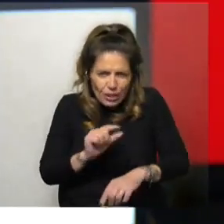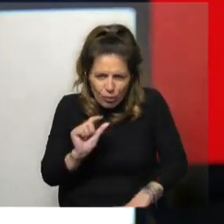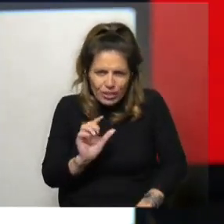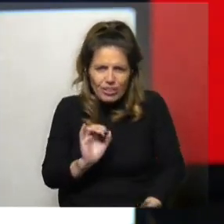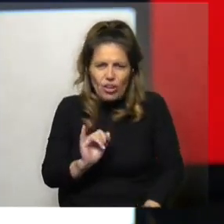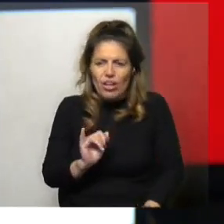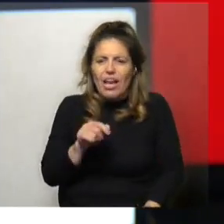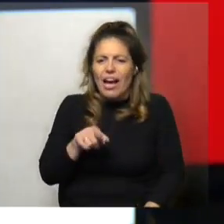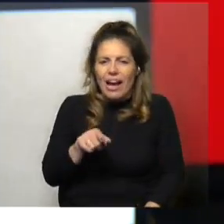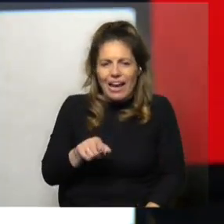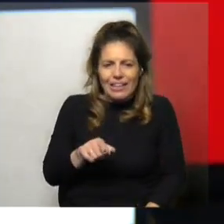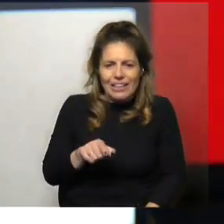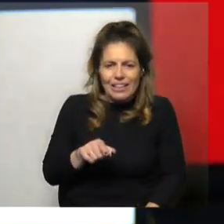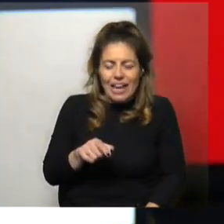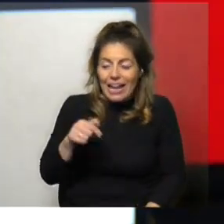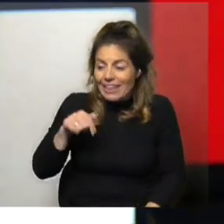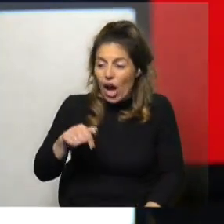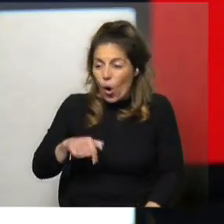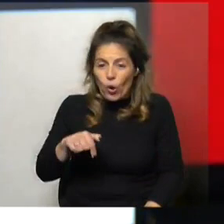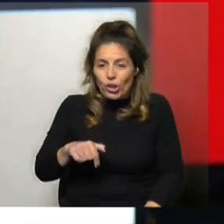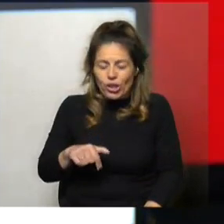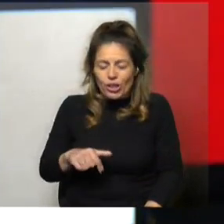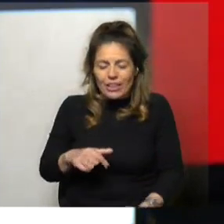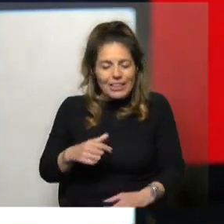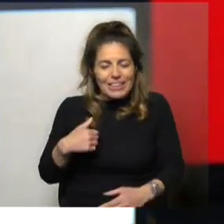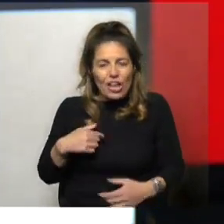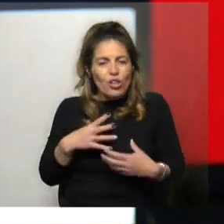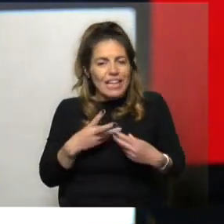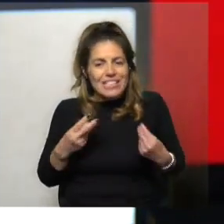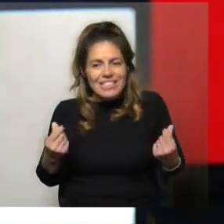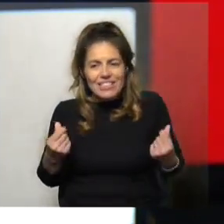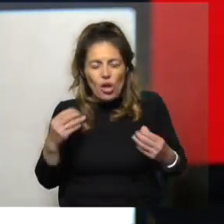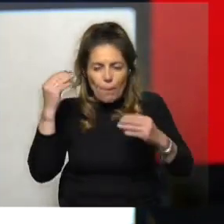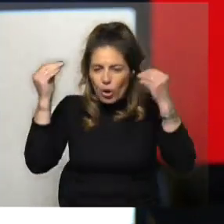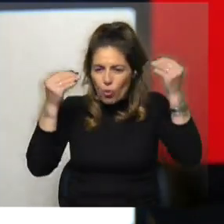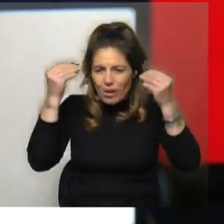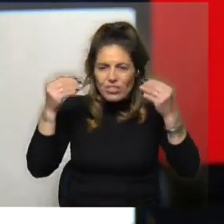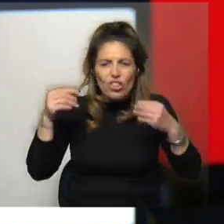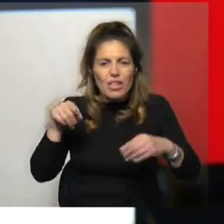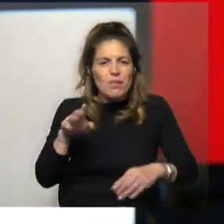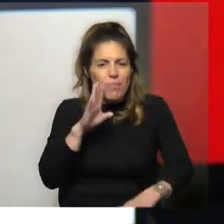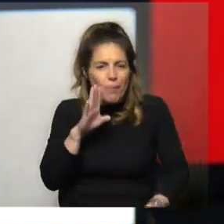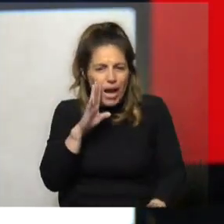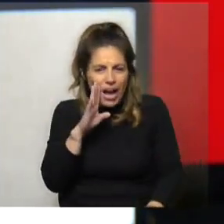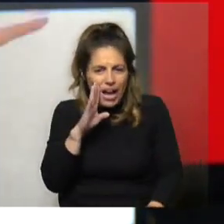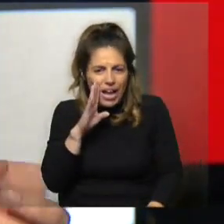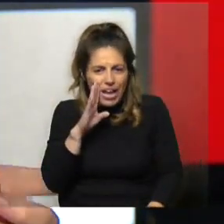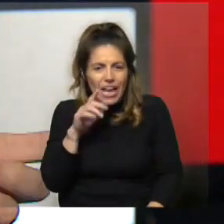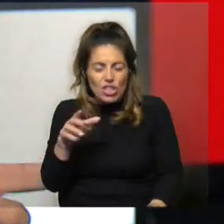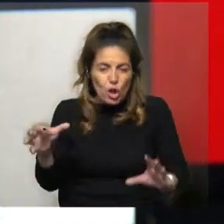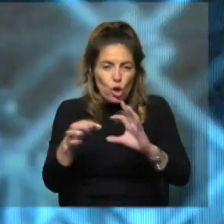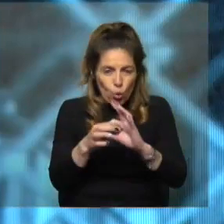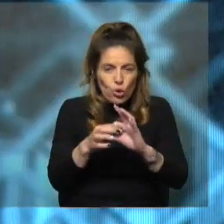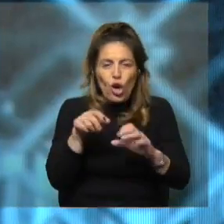y y ahí tengo hasta el día de hoy esa sensación de preocupación de mi vieja y yo lo ato con ese